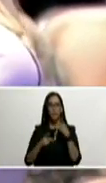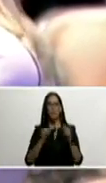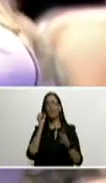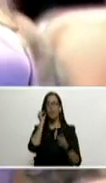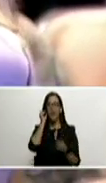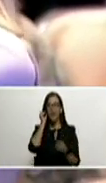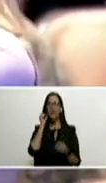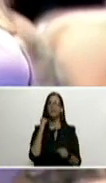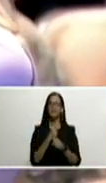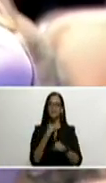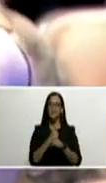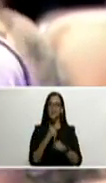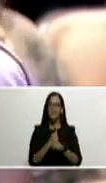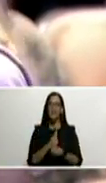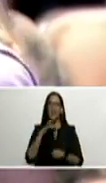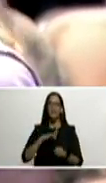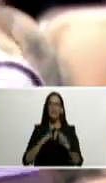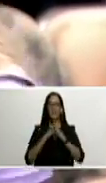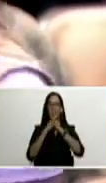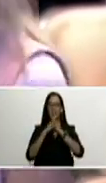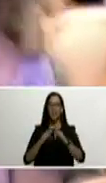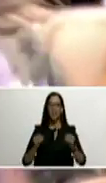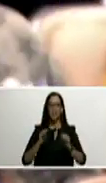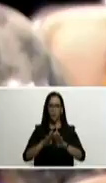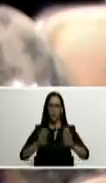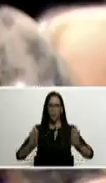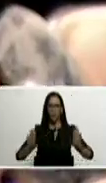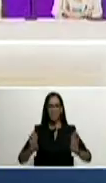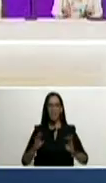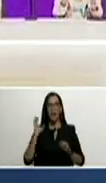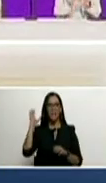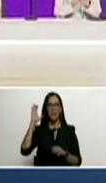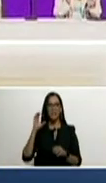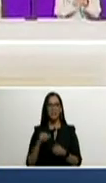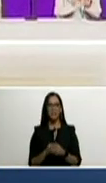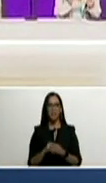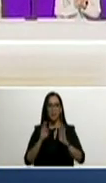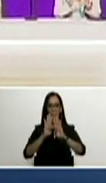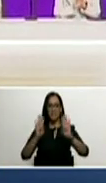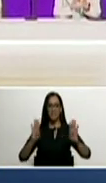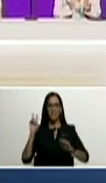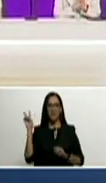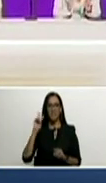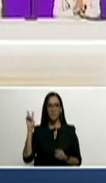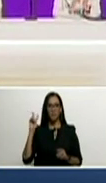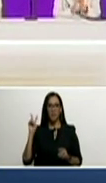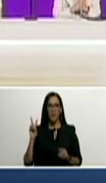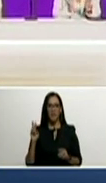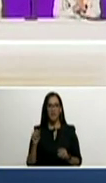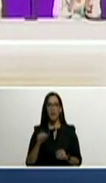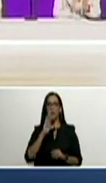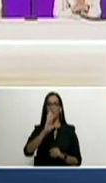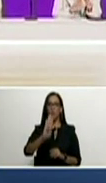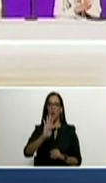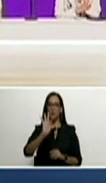mujeres emprendedoras estén en todos los anaqueles de la patria. Vitrina Venezuela,